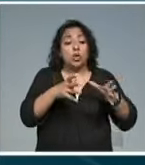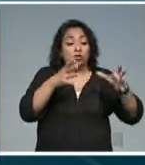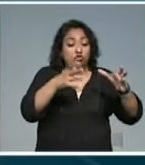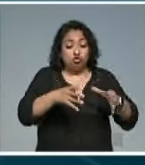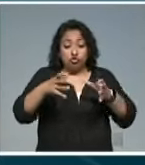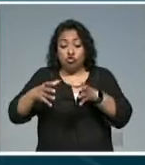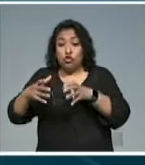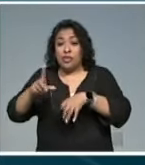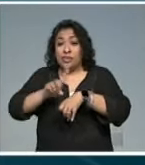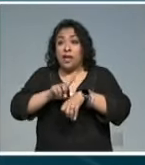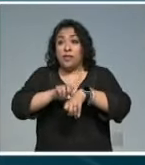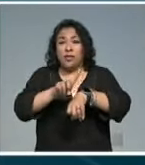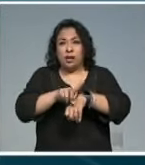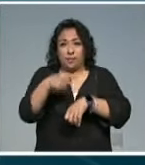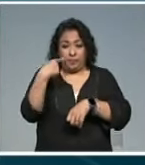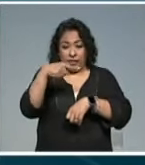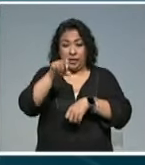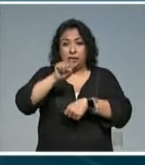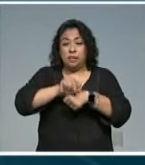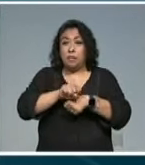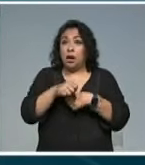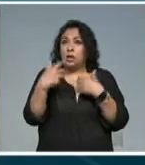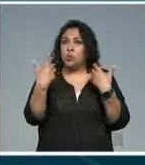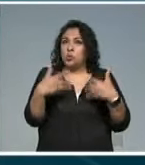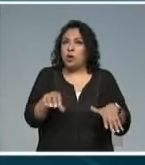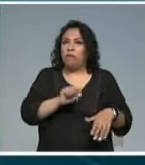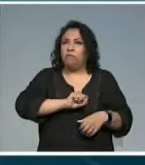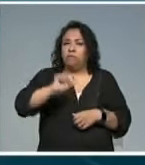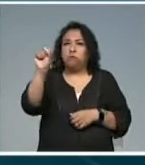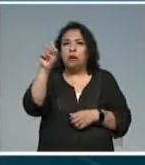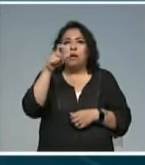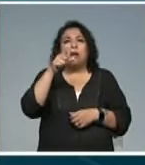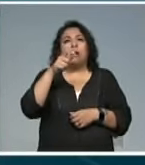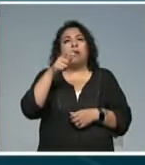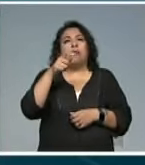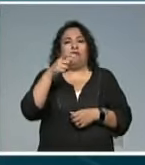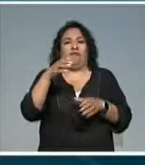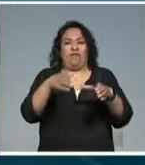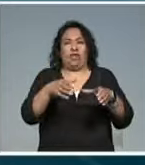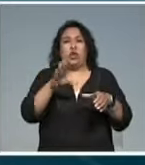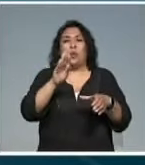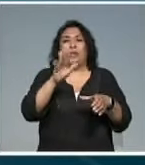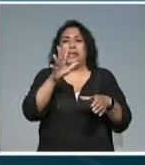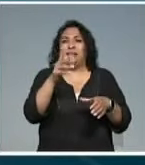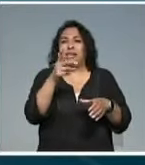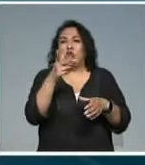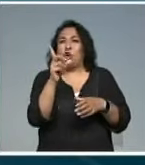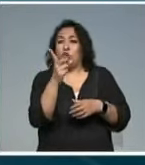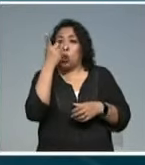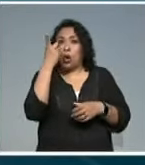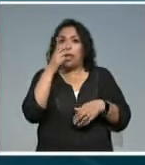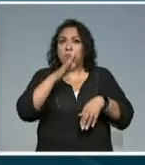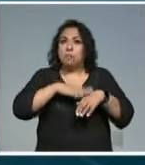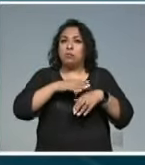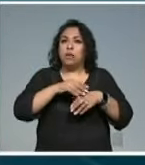día, y si en esta semana hemos visto un alza espectacular en el precio del barril a $95 y se mantiene